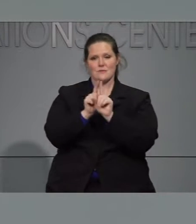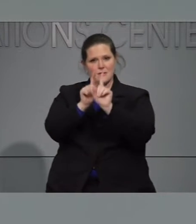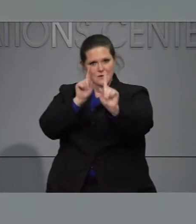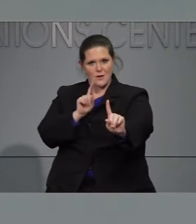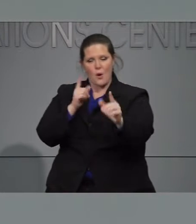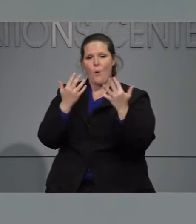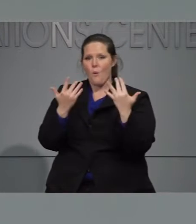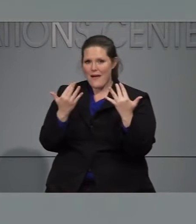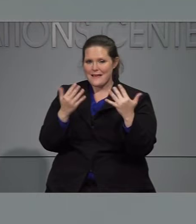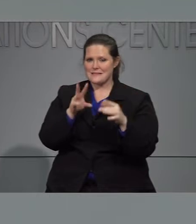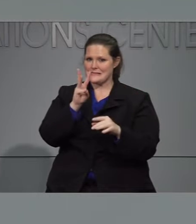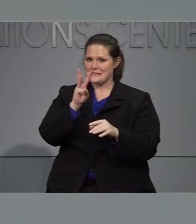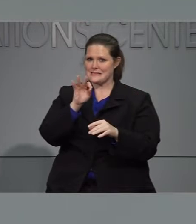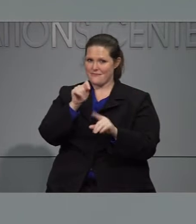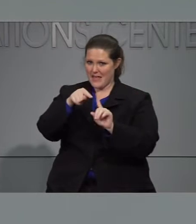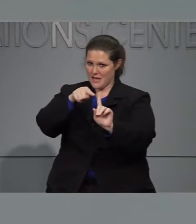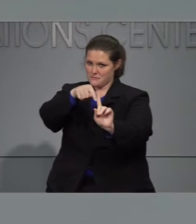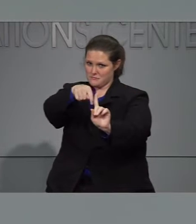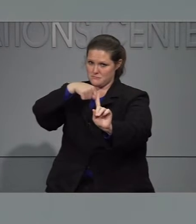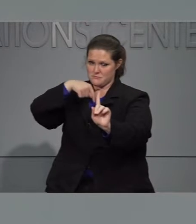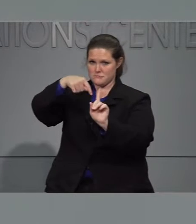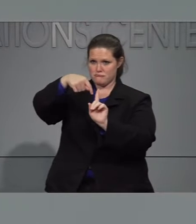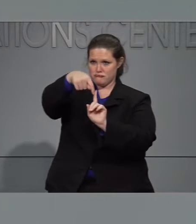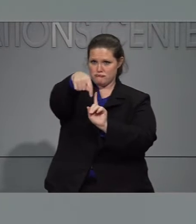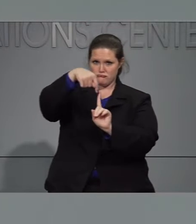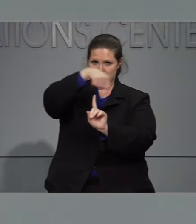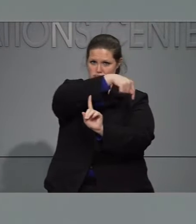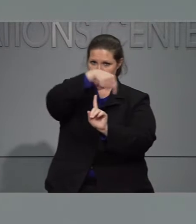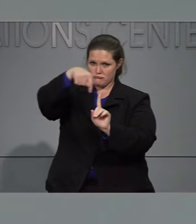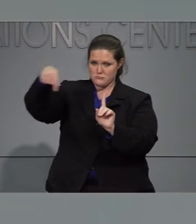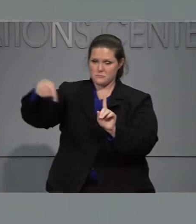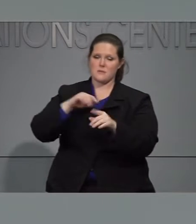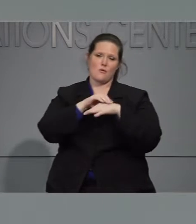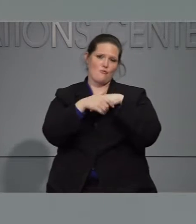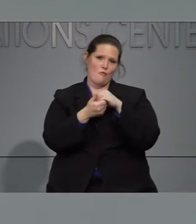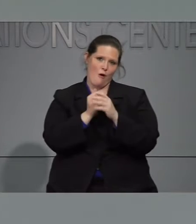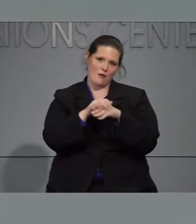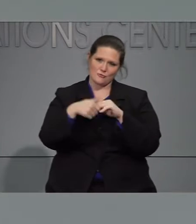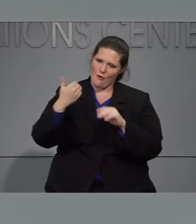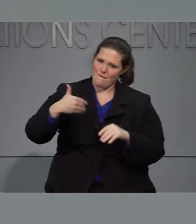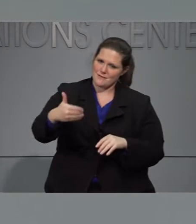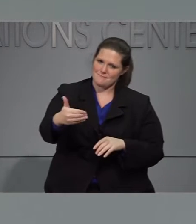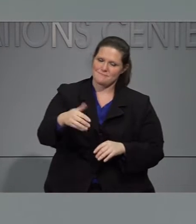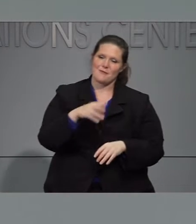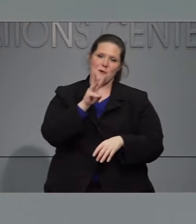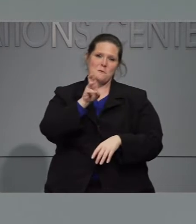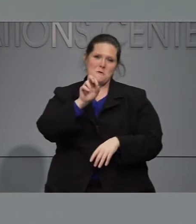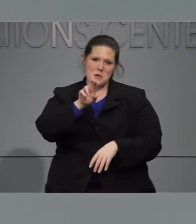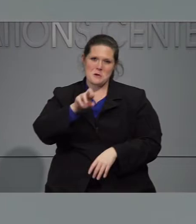manos frecuentemente. Wear, wait, and wash. Gracias, señor gobernador.